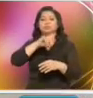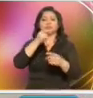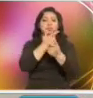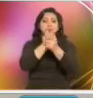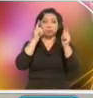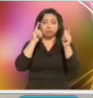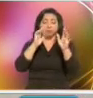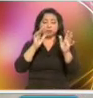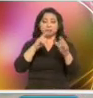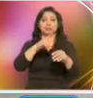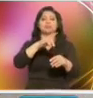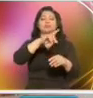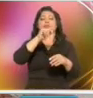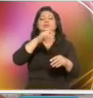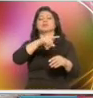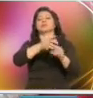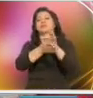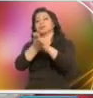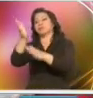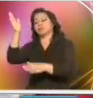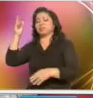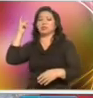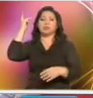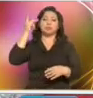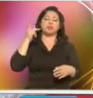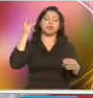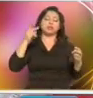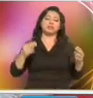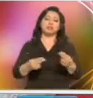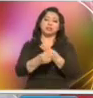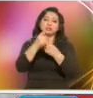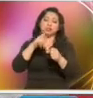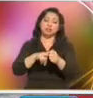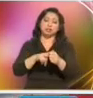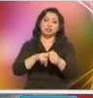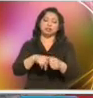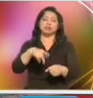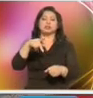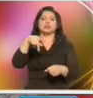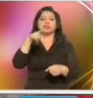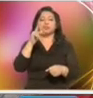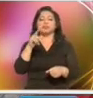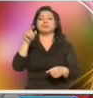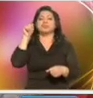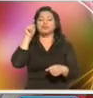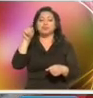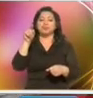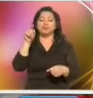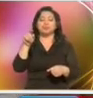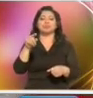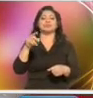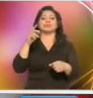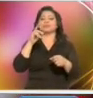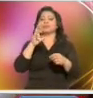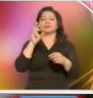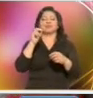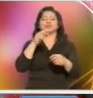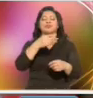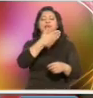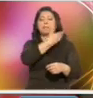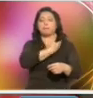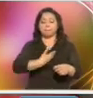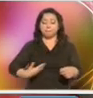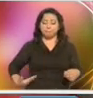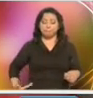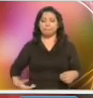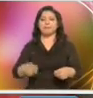lo tomaban y ya, todo maravilloso. Pero resulta que el Palacio Nacional permaneció leal al presidente Madero. Sí. Y